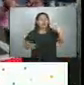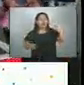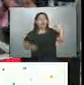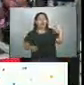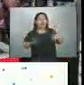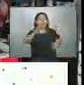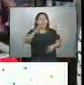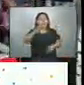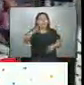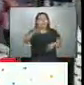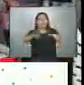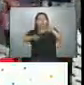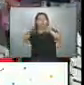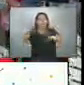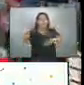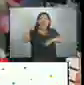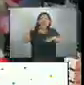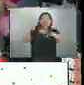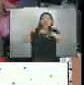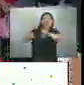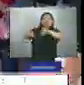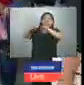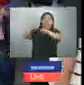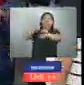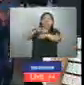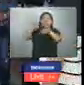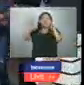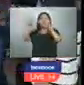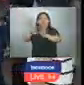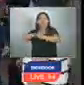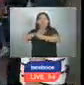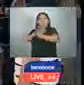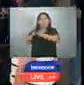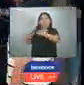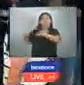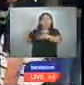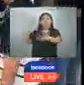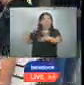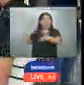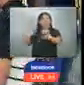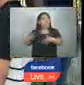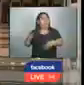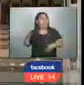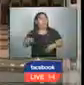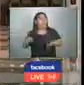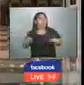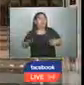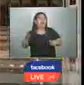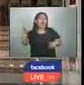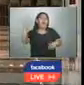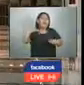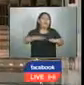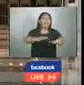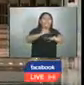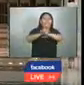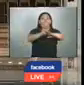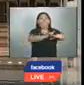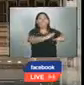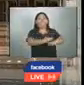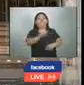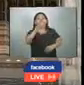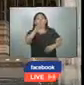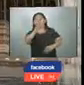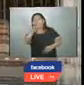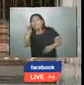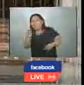de las medidas de bioseguridad por la pandemia del COVID-19, ya que con las restricciones sanitarias en el 2020